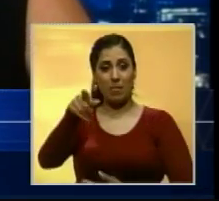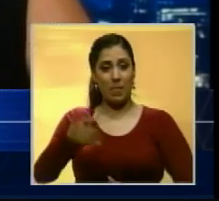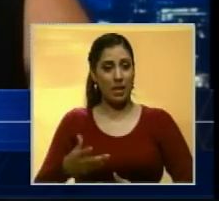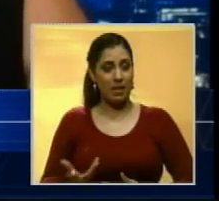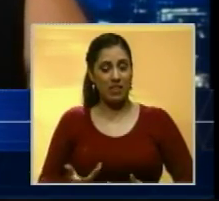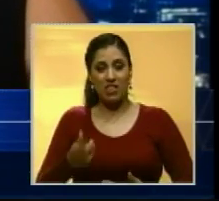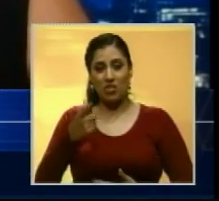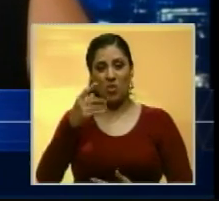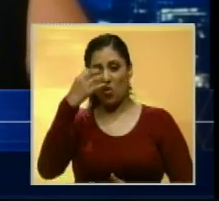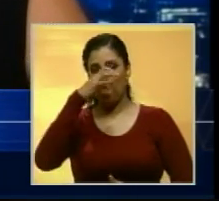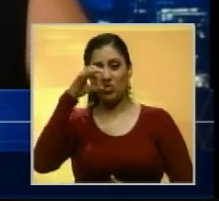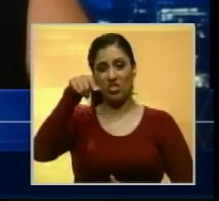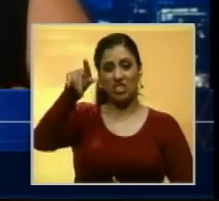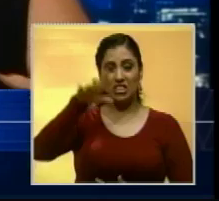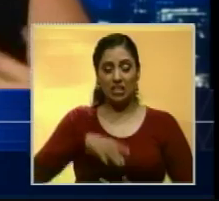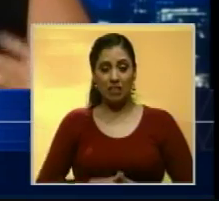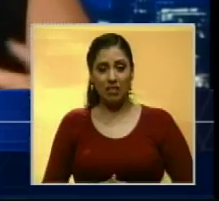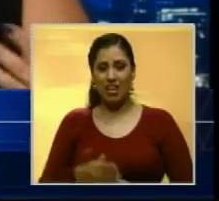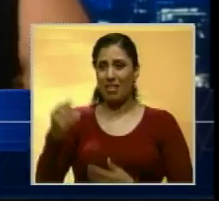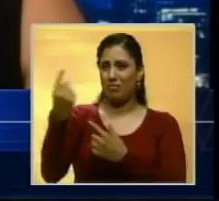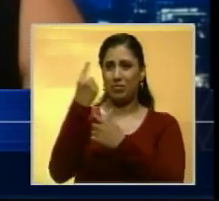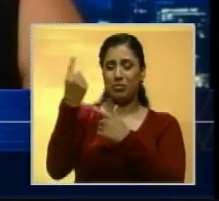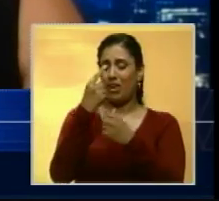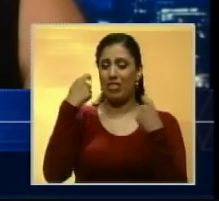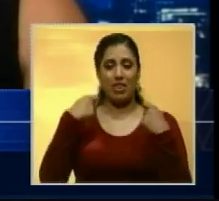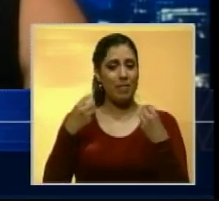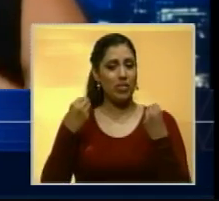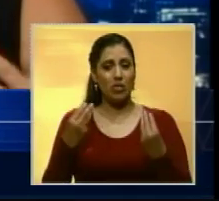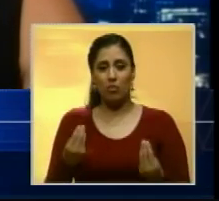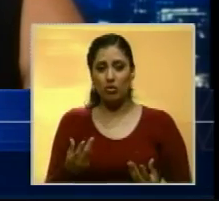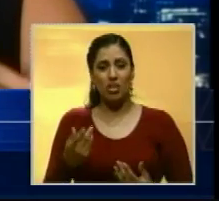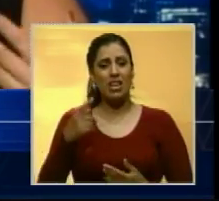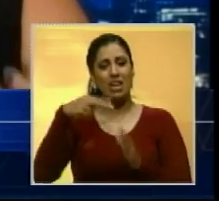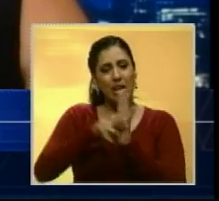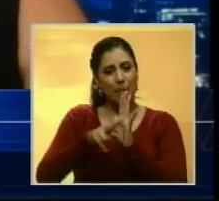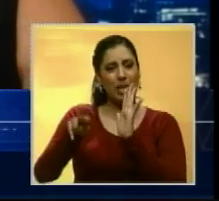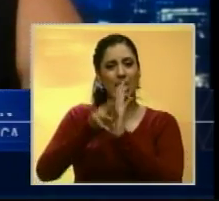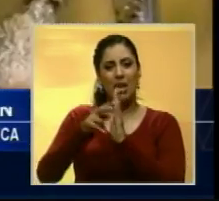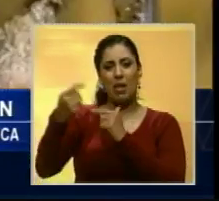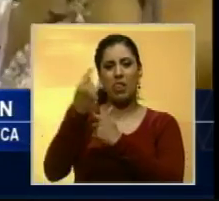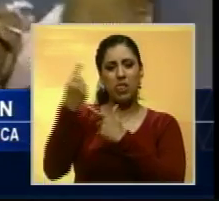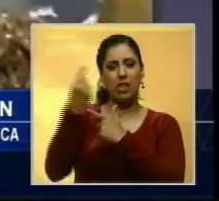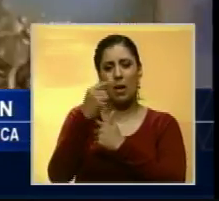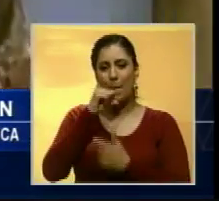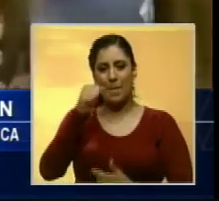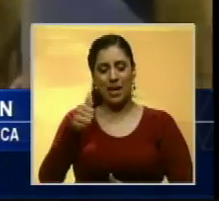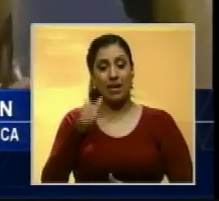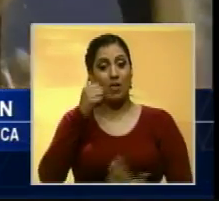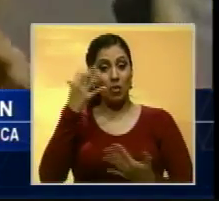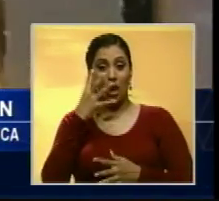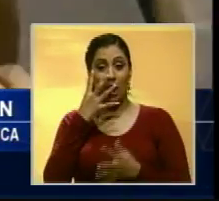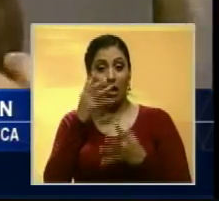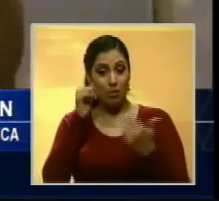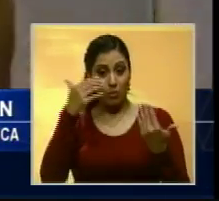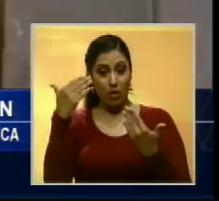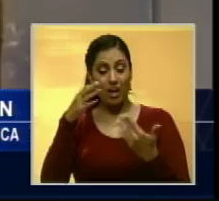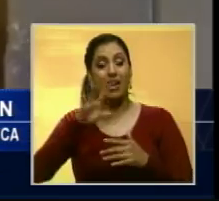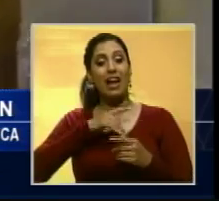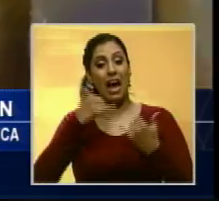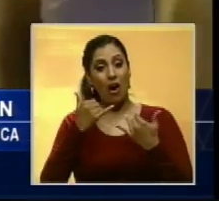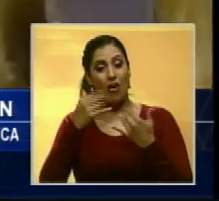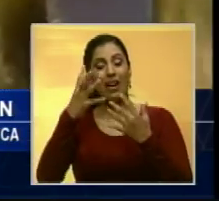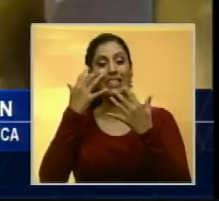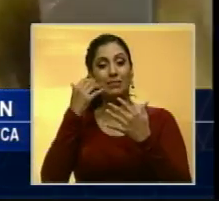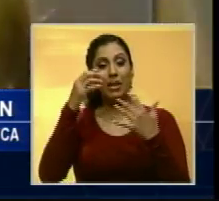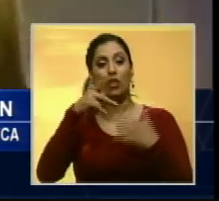decía cerda, me decía cualquier cantidad de cosas. Constantemente me trataba mal. Alicia Machado es considerada por expertos